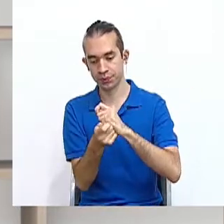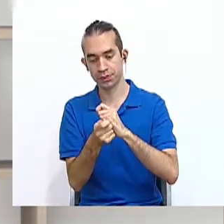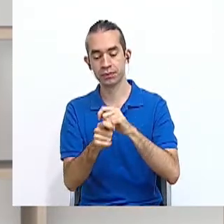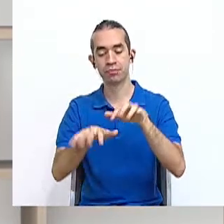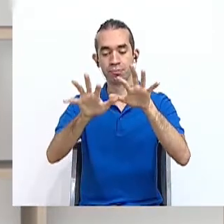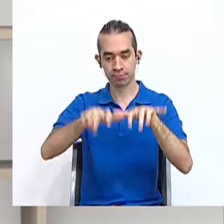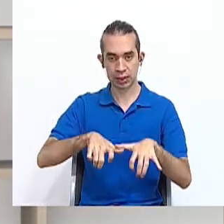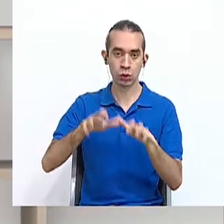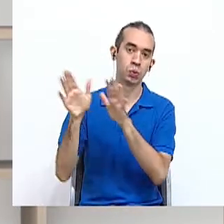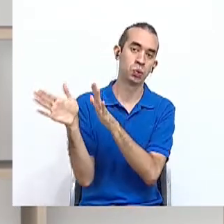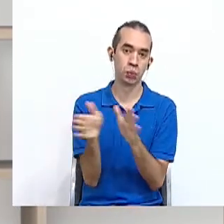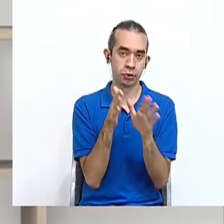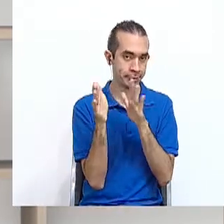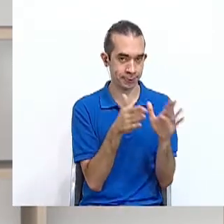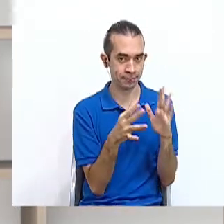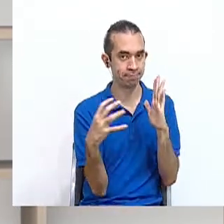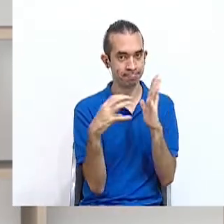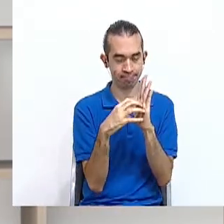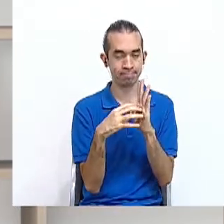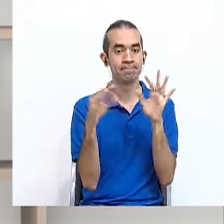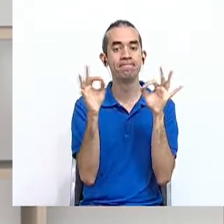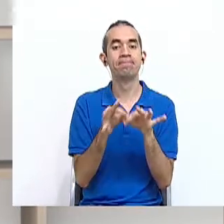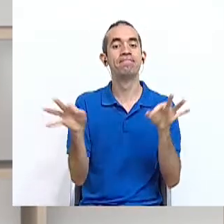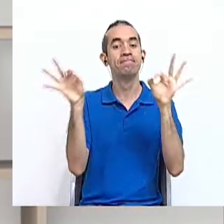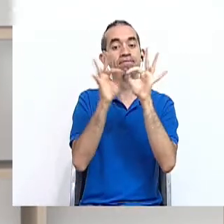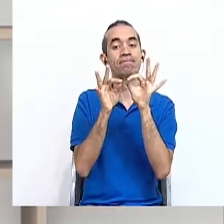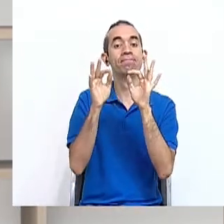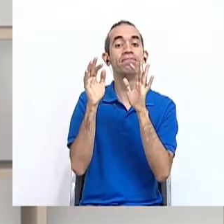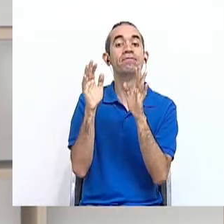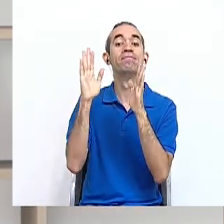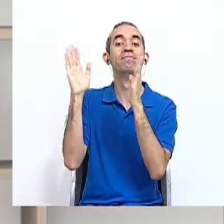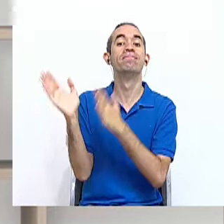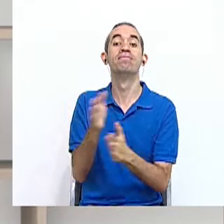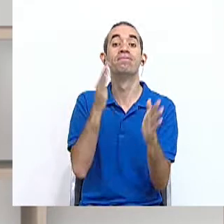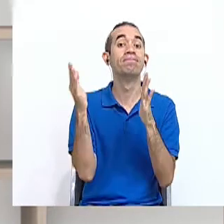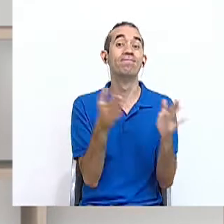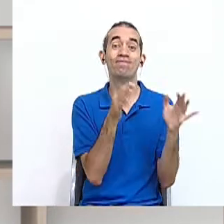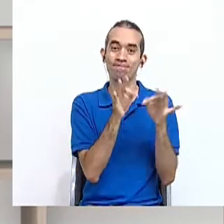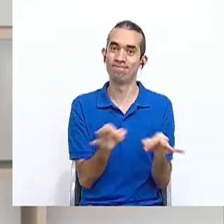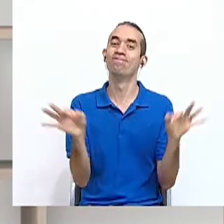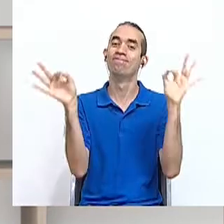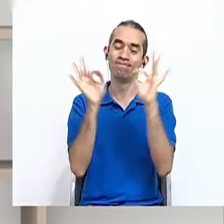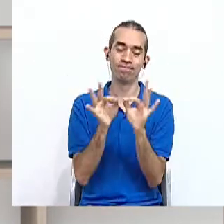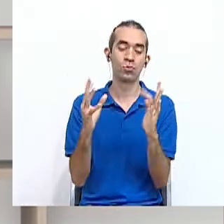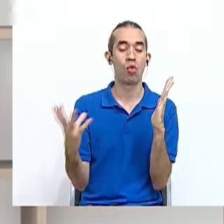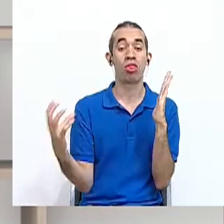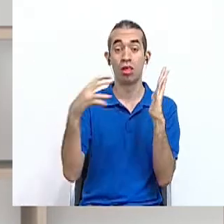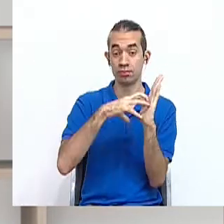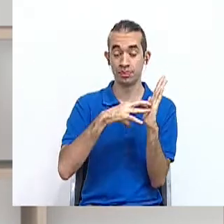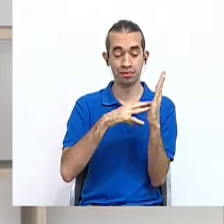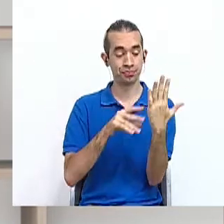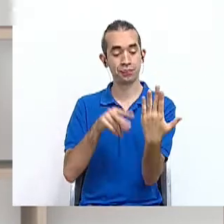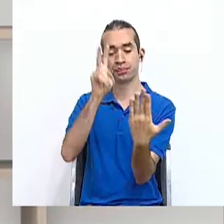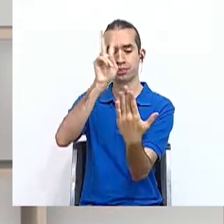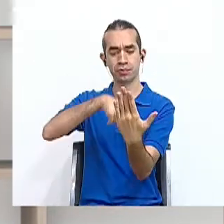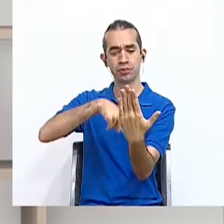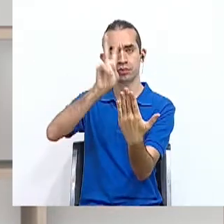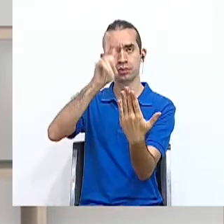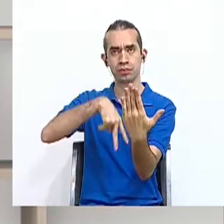es muy importante, el texto que sea organizado. No es un texto que al leerlo me